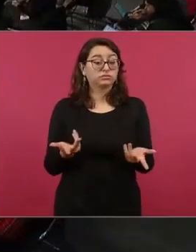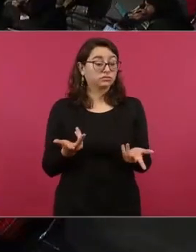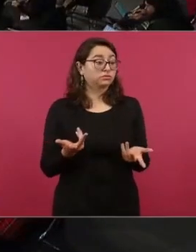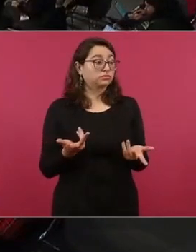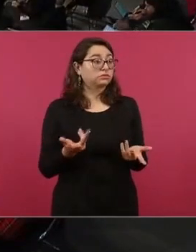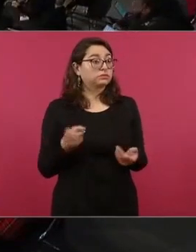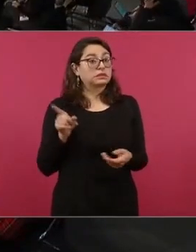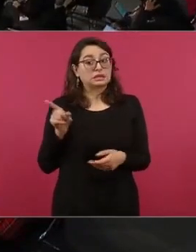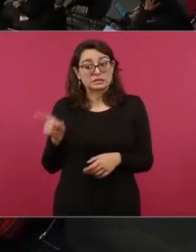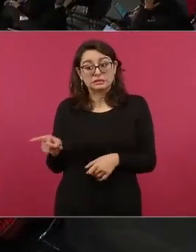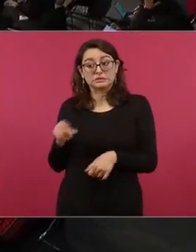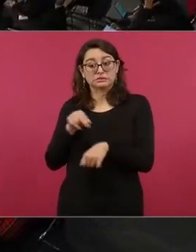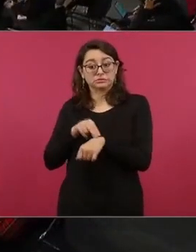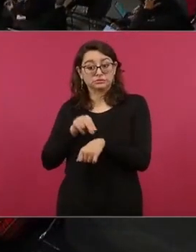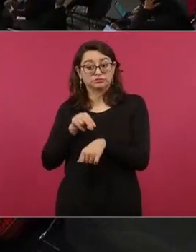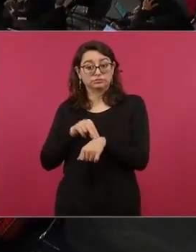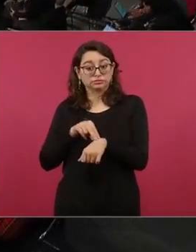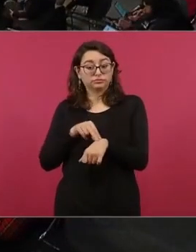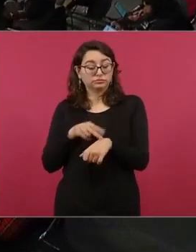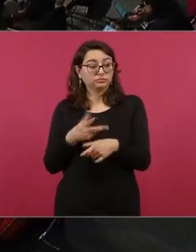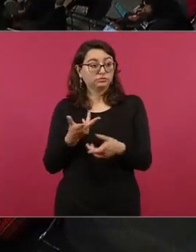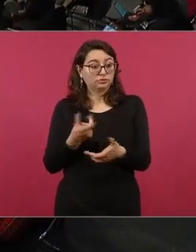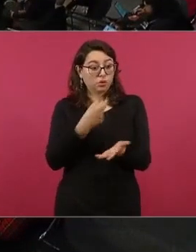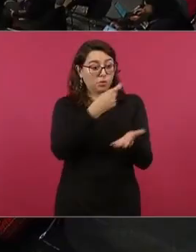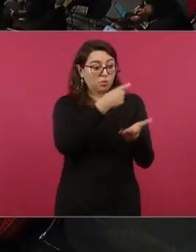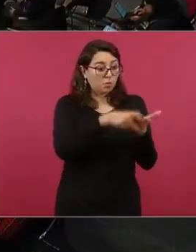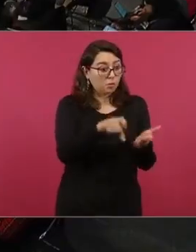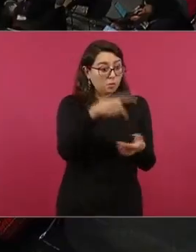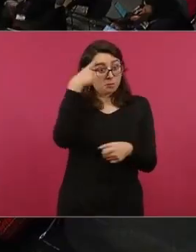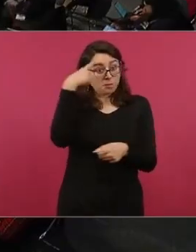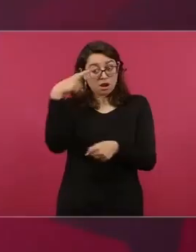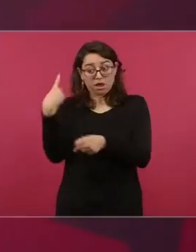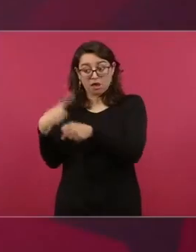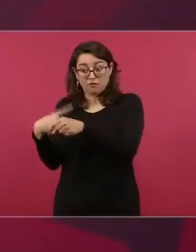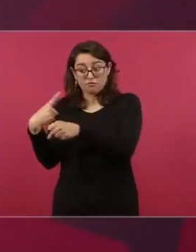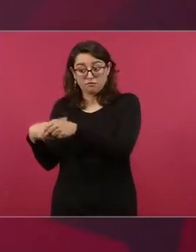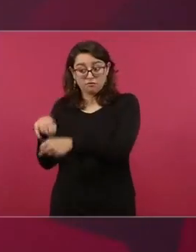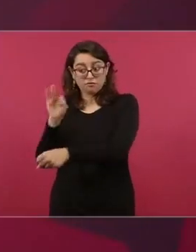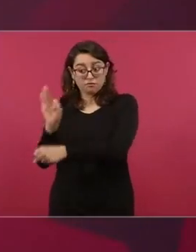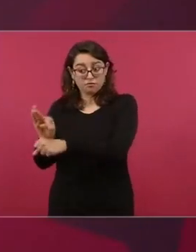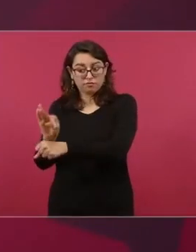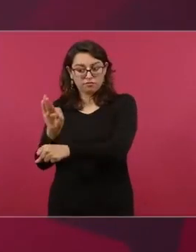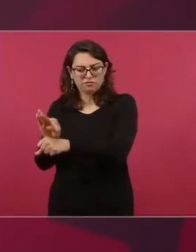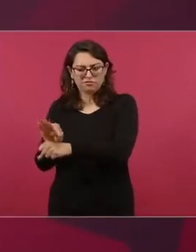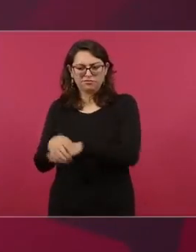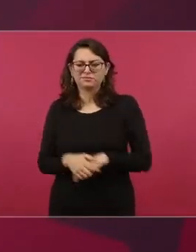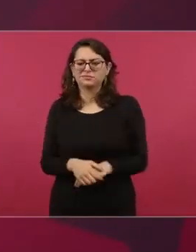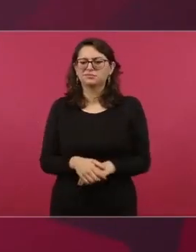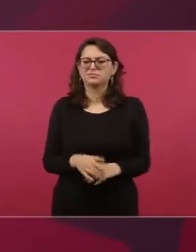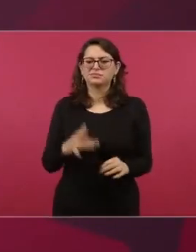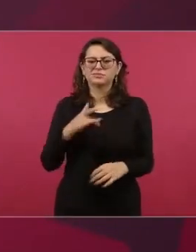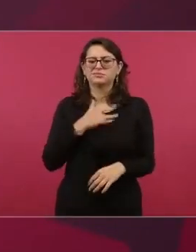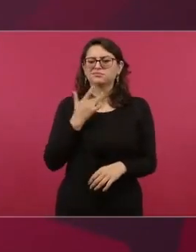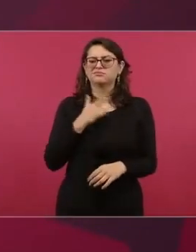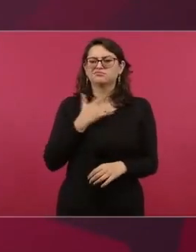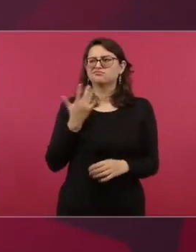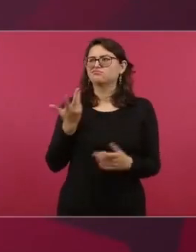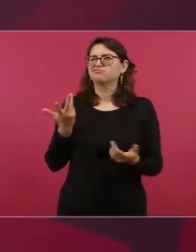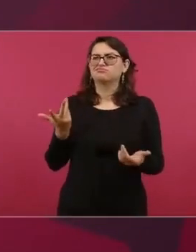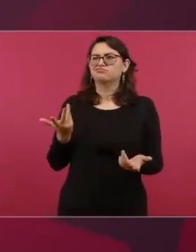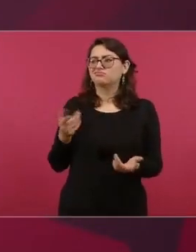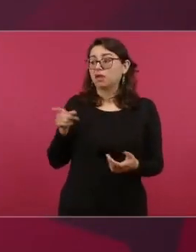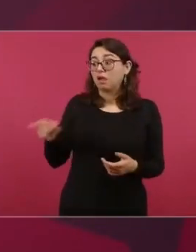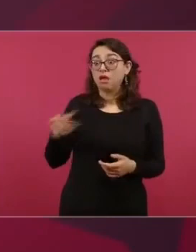pero no tiene por qué preocuparte de nada. Nosotros no cometemos actos arbitrarios, no vamos a ir en contra de un médico que se dedica